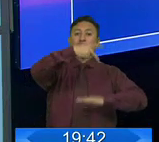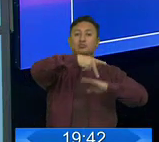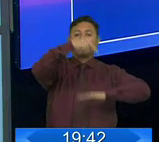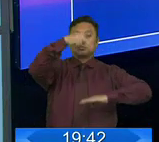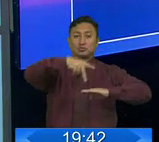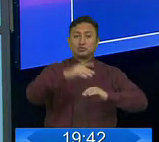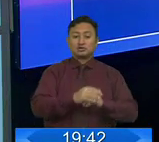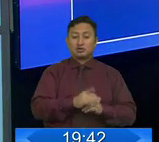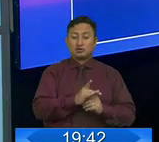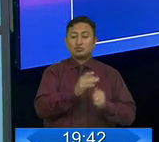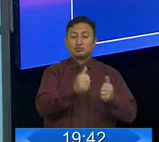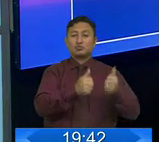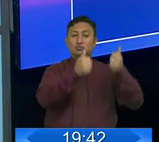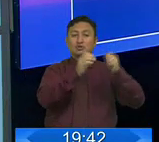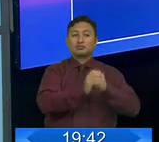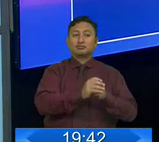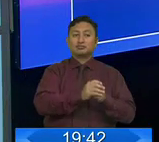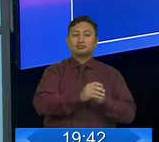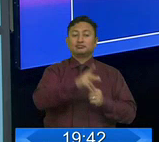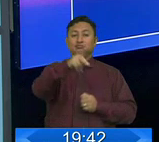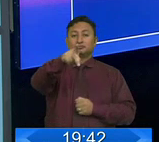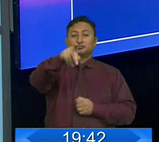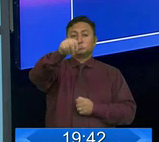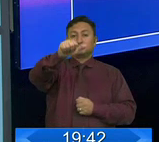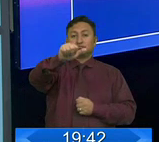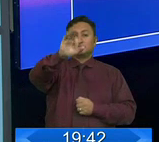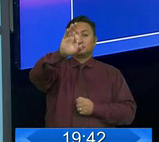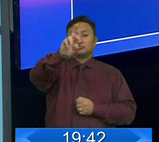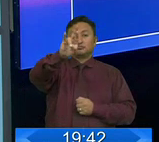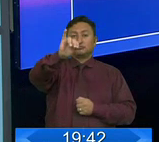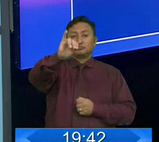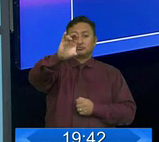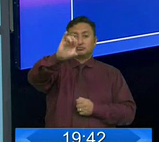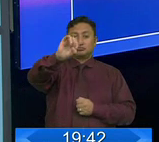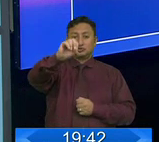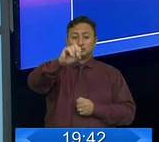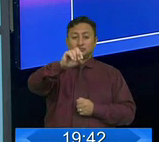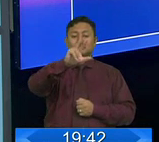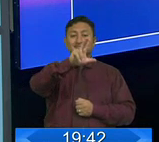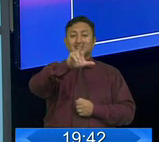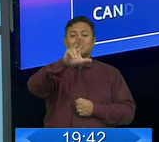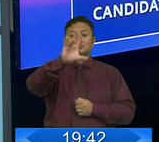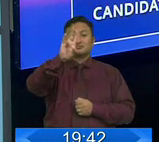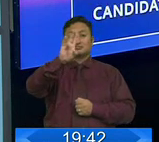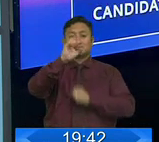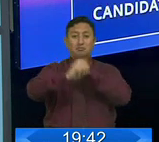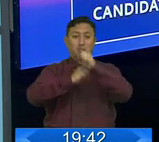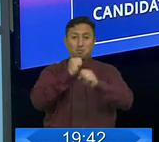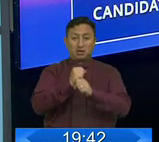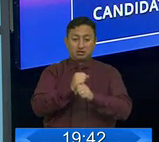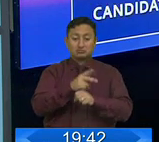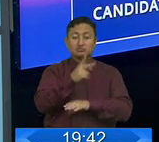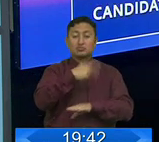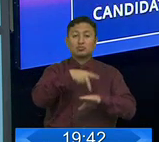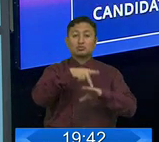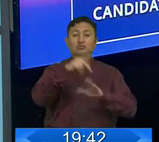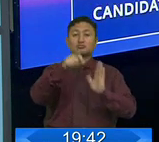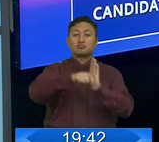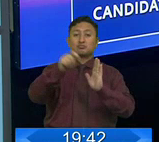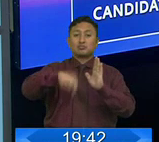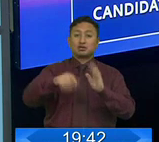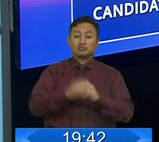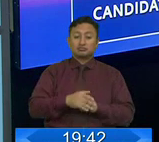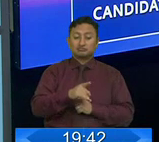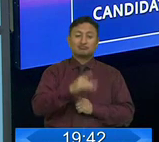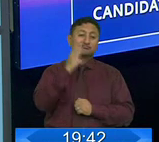se postula Patricio Alejandro Uvidia Burbano. Él tiene 37 años de edad, su profesión abogado,